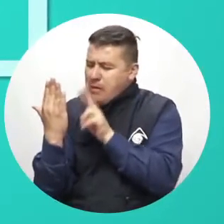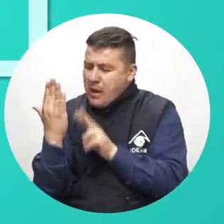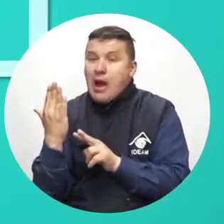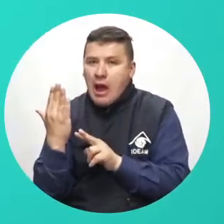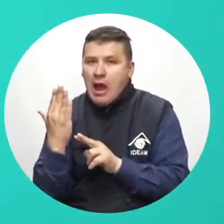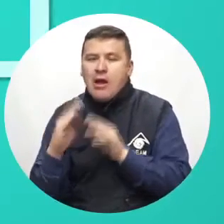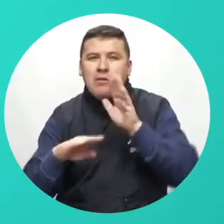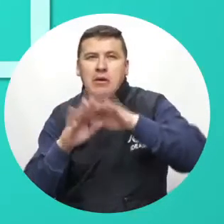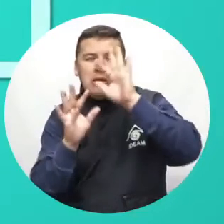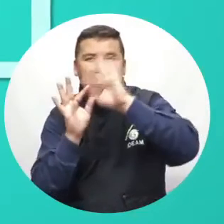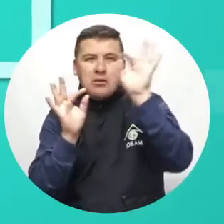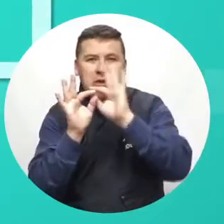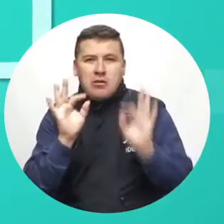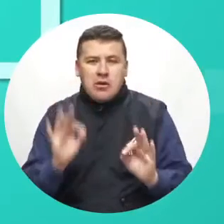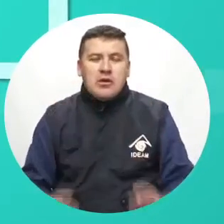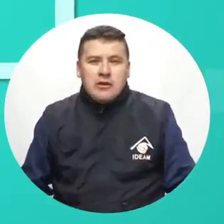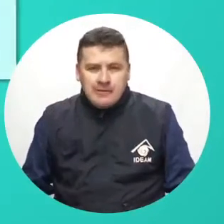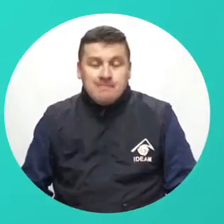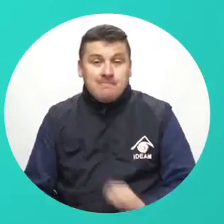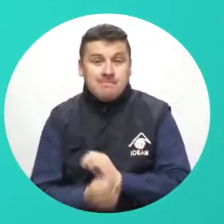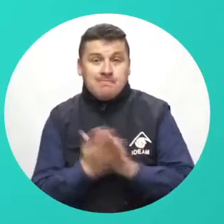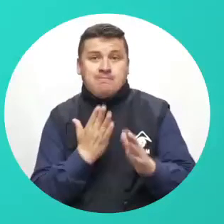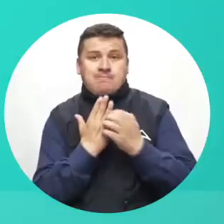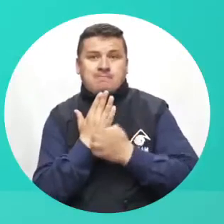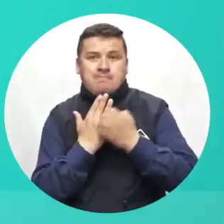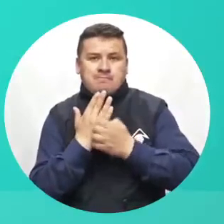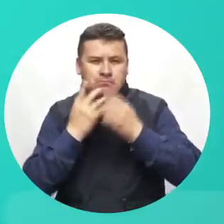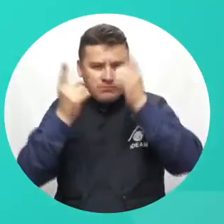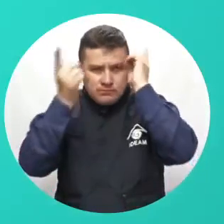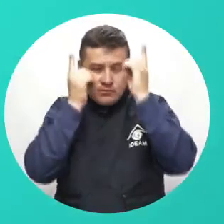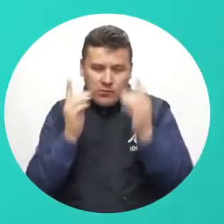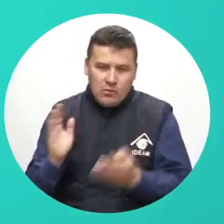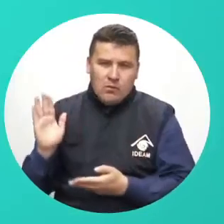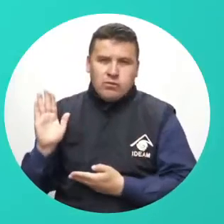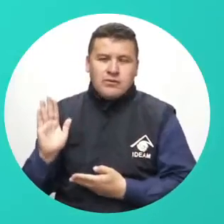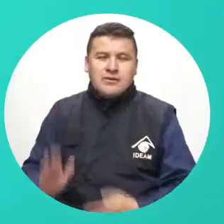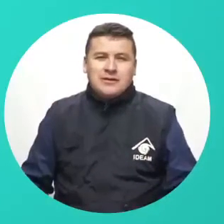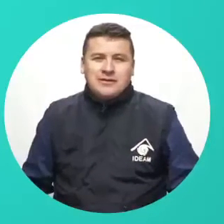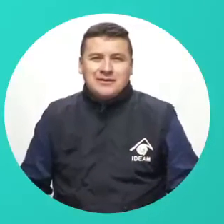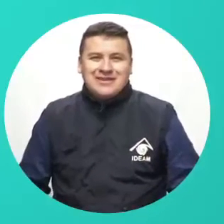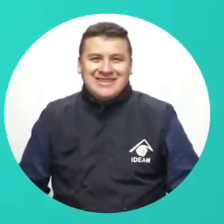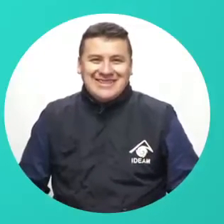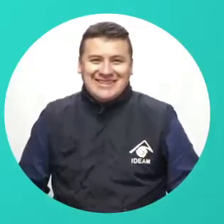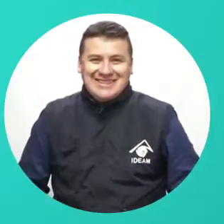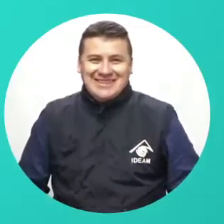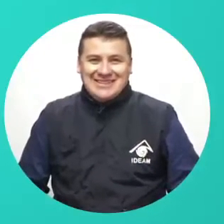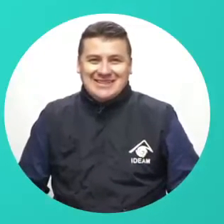pronósticos y alertas a nivel municipal. Disponible gratis para iOS y Android.